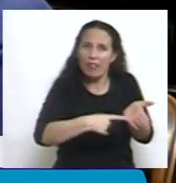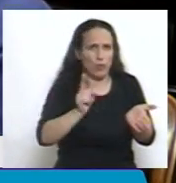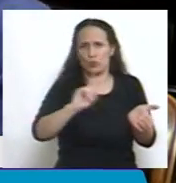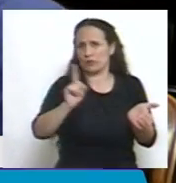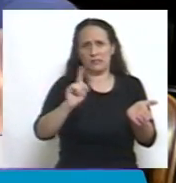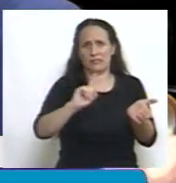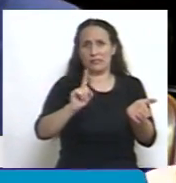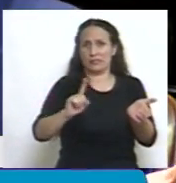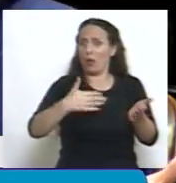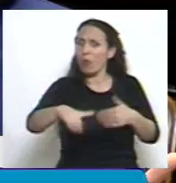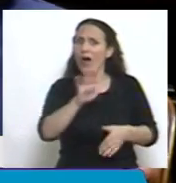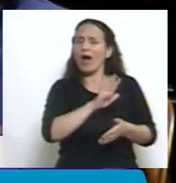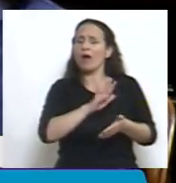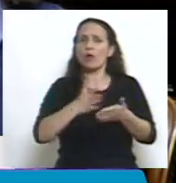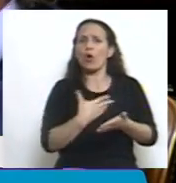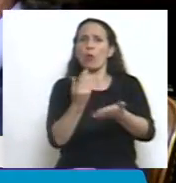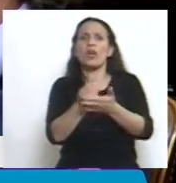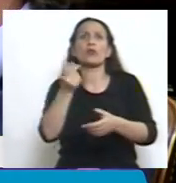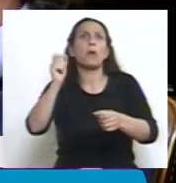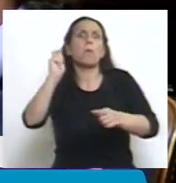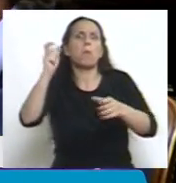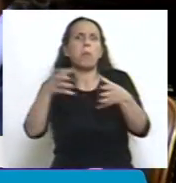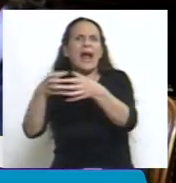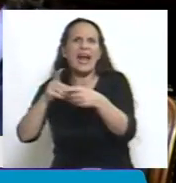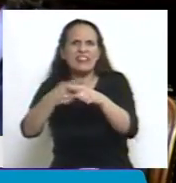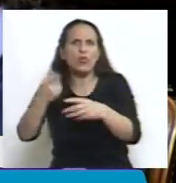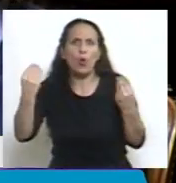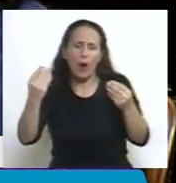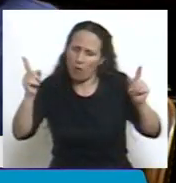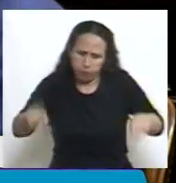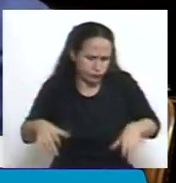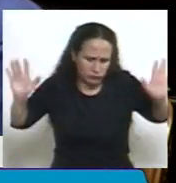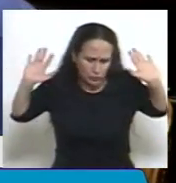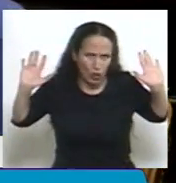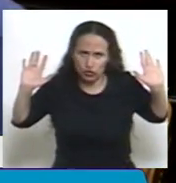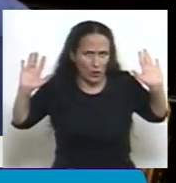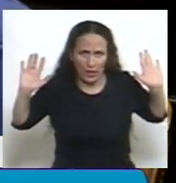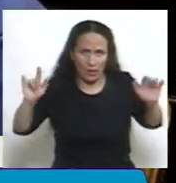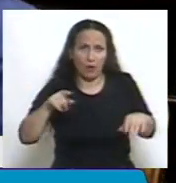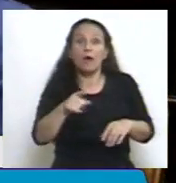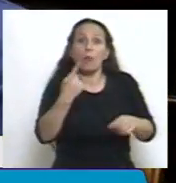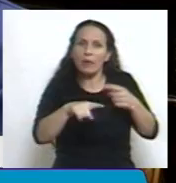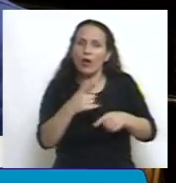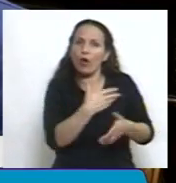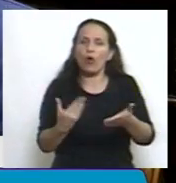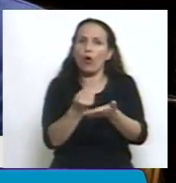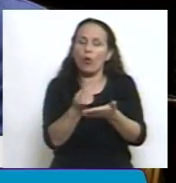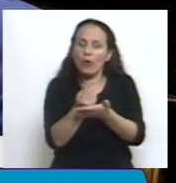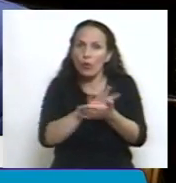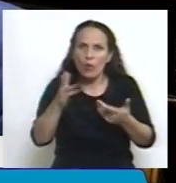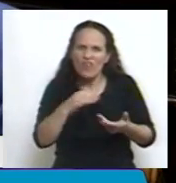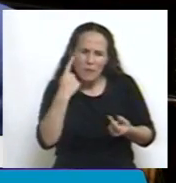a tener un nuevo gobierno, del signo que sea, y va a tener que volver a rediscutir todo esto. Va a tener que volver a pensar cómo es que ordena esto que ha